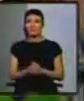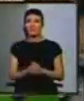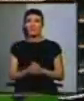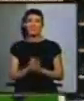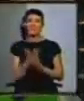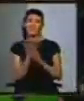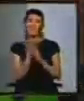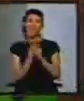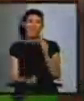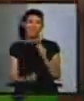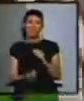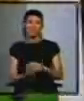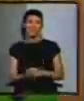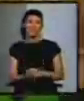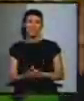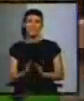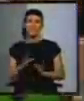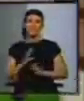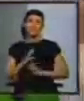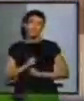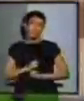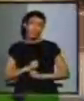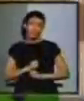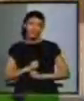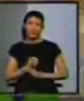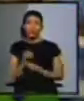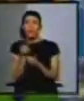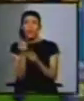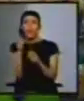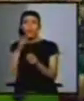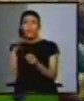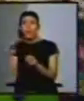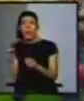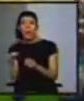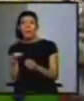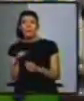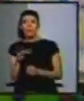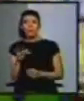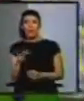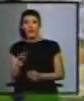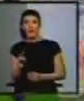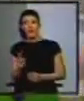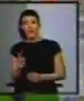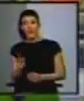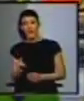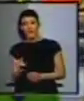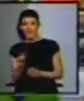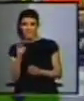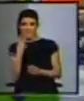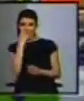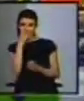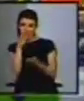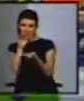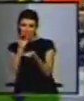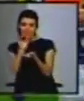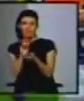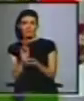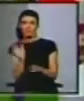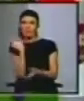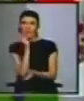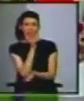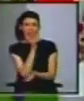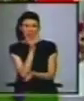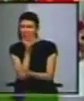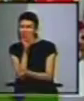Se agotaron. La decepción la comparten cientos de padres. Furby no aparece por ninguna parte y a 5 días de Nochebuena